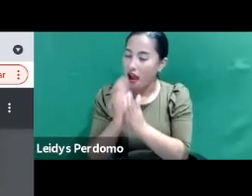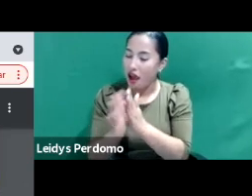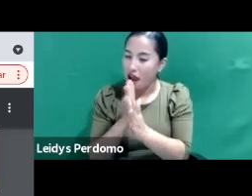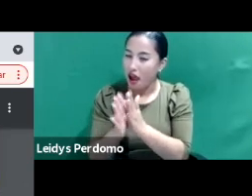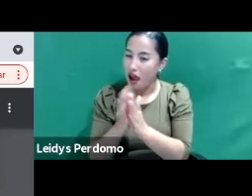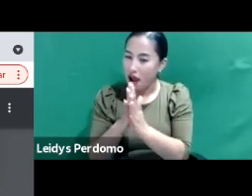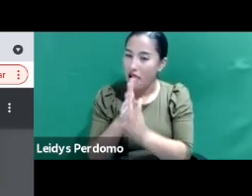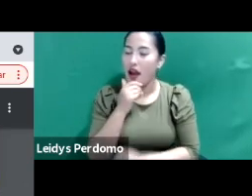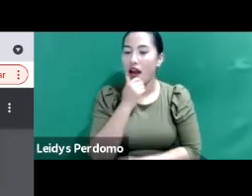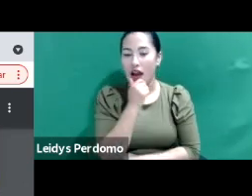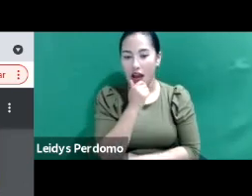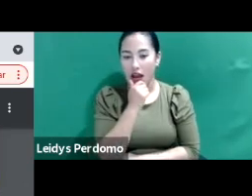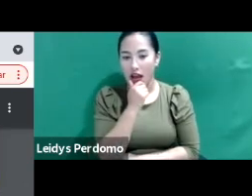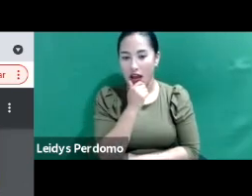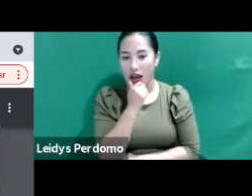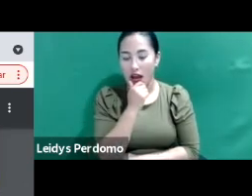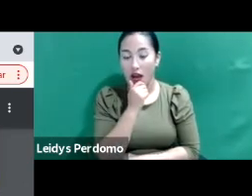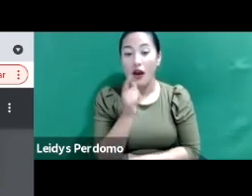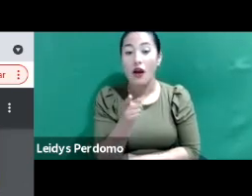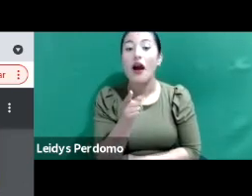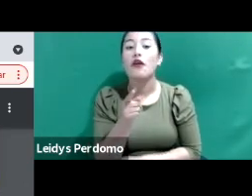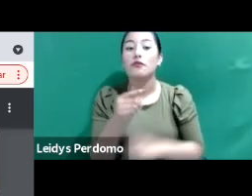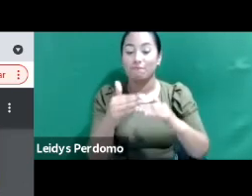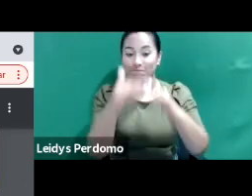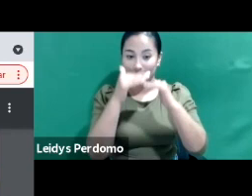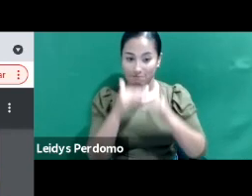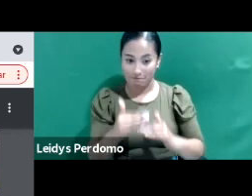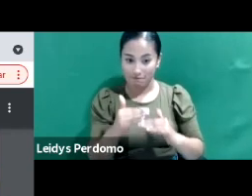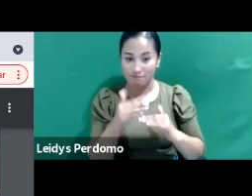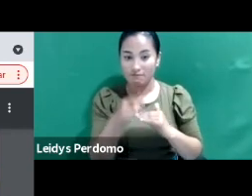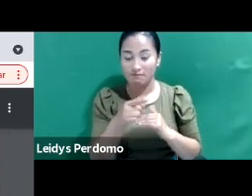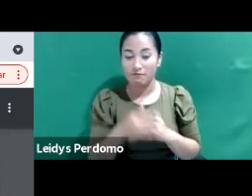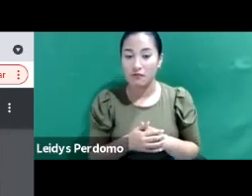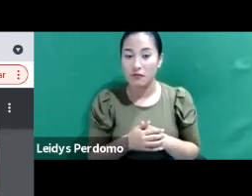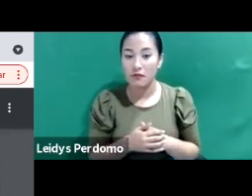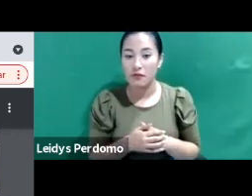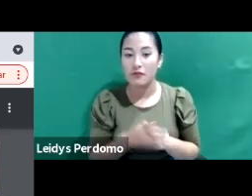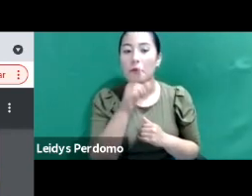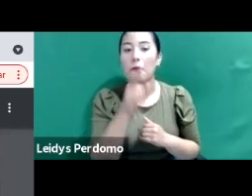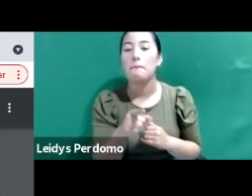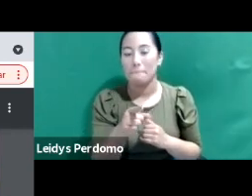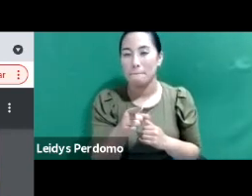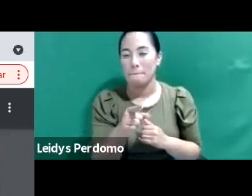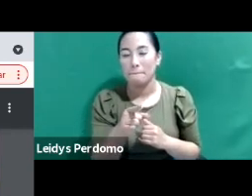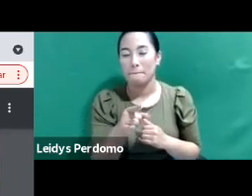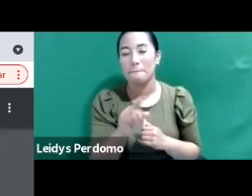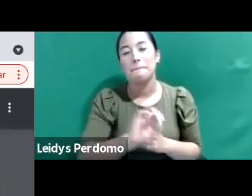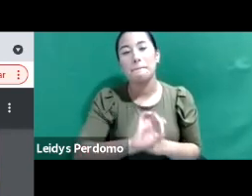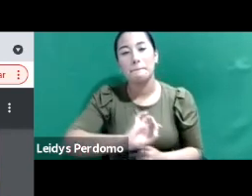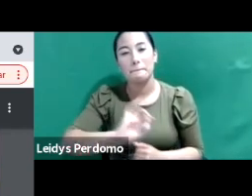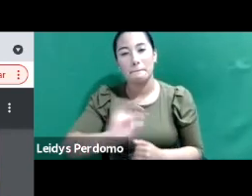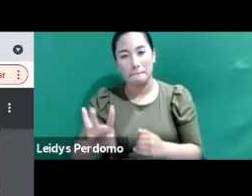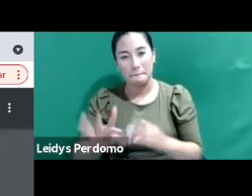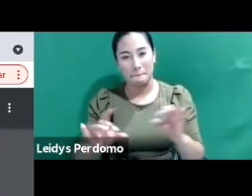es que tenemos aquí preparado un Padlet, pero si les parece vamos a colocarlo por el chat, la pregunta para no